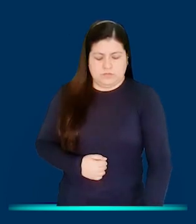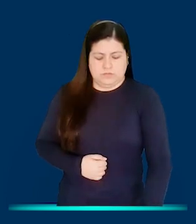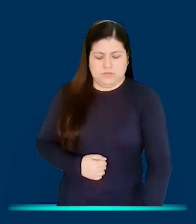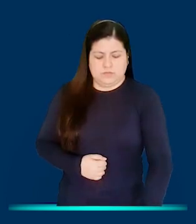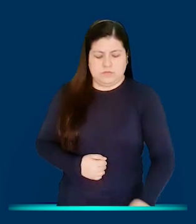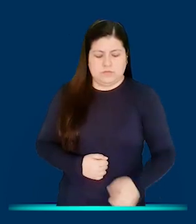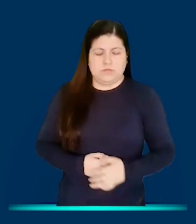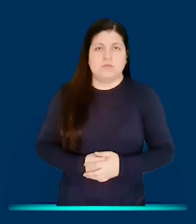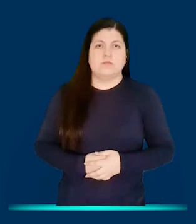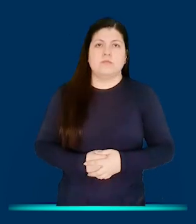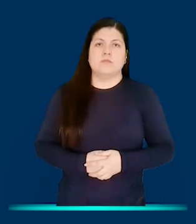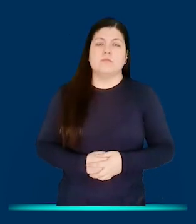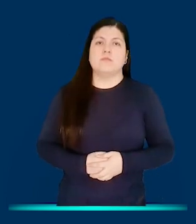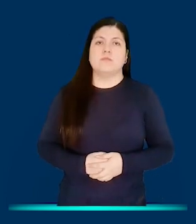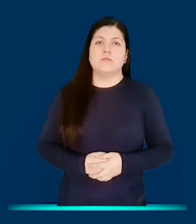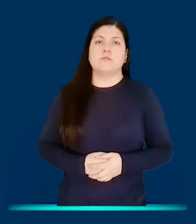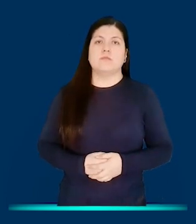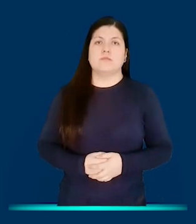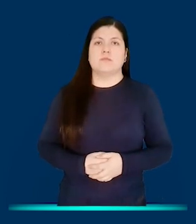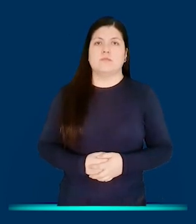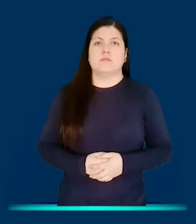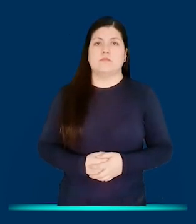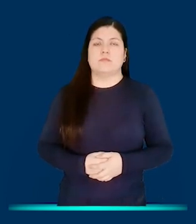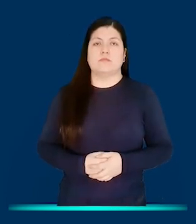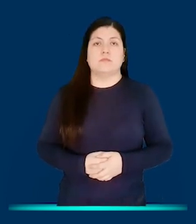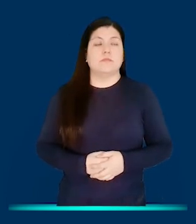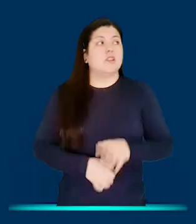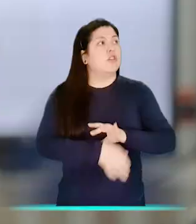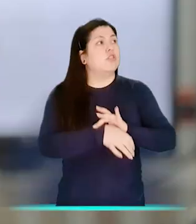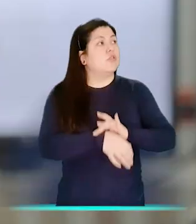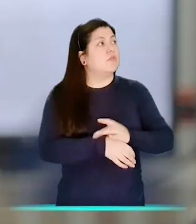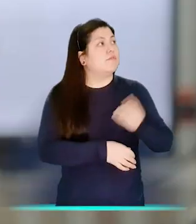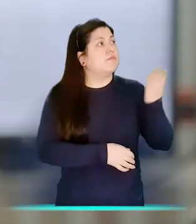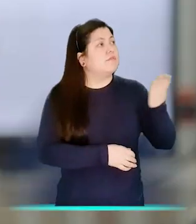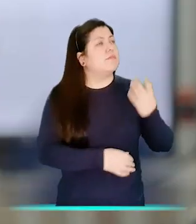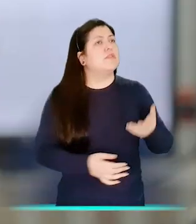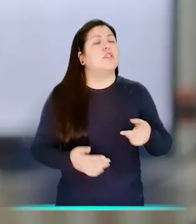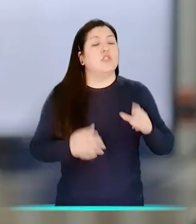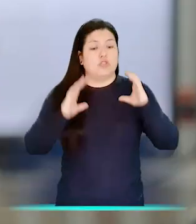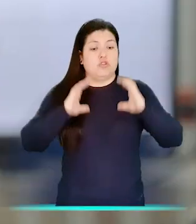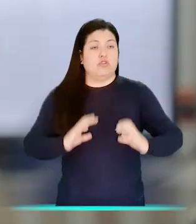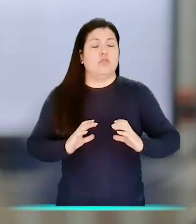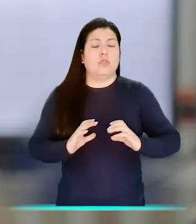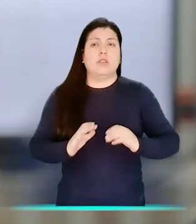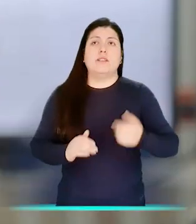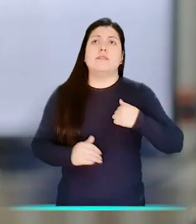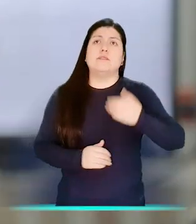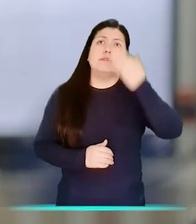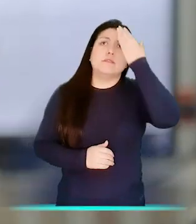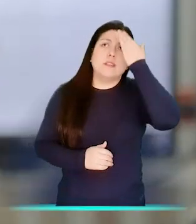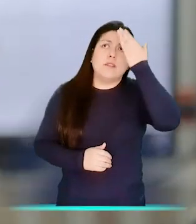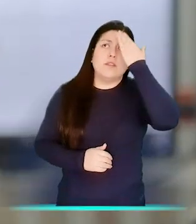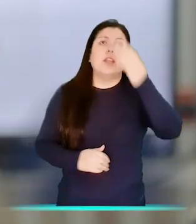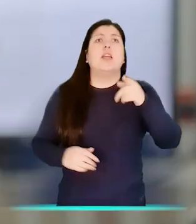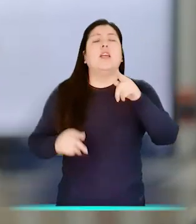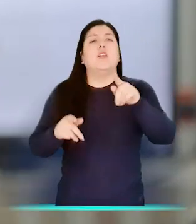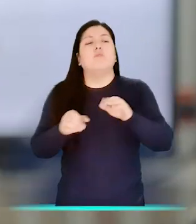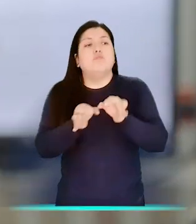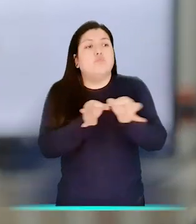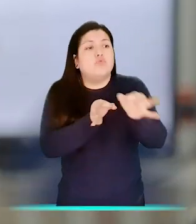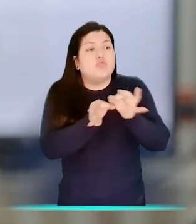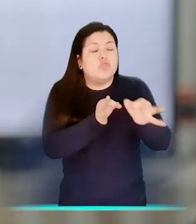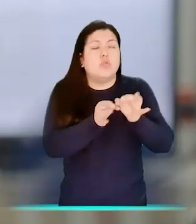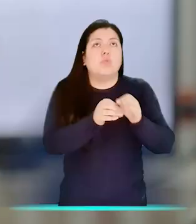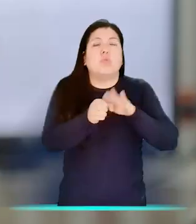unos requisitos especiales, como por ejemplo ser víctima del conflicto armado. Doctor Leiva, ¿dónde los ciudadanos pueden consultar para conocer